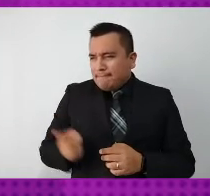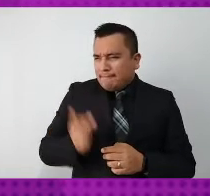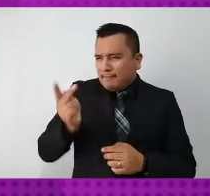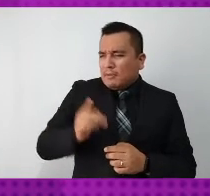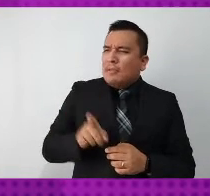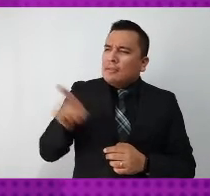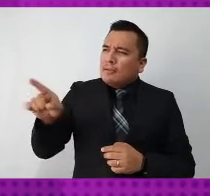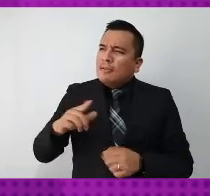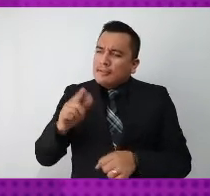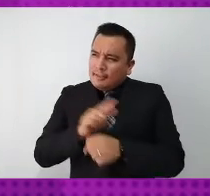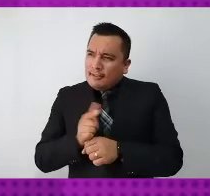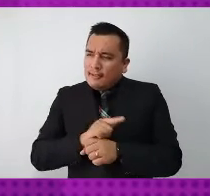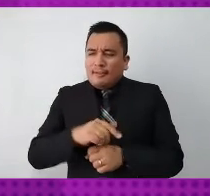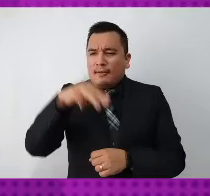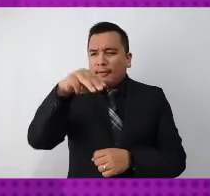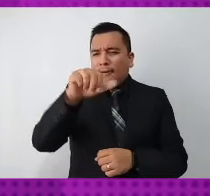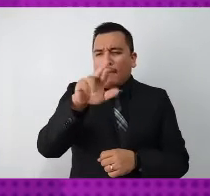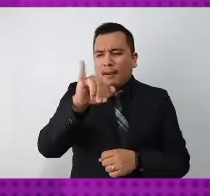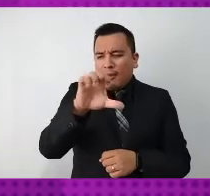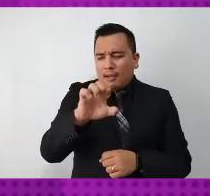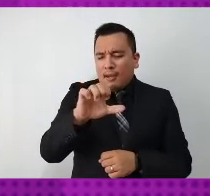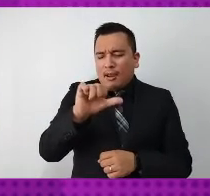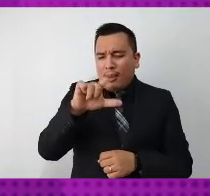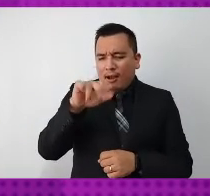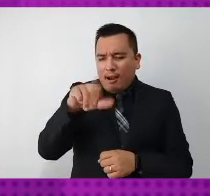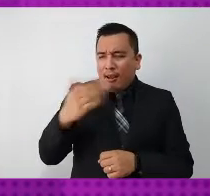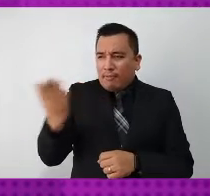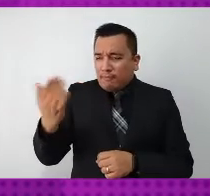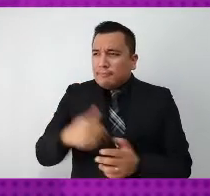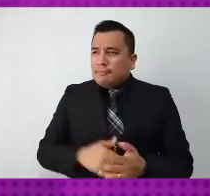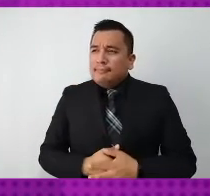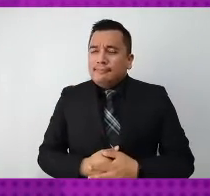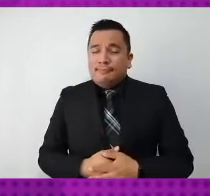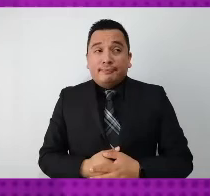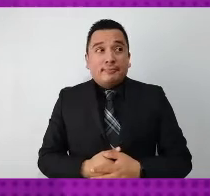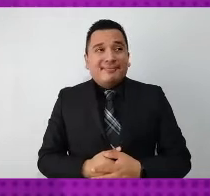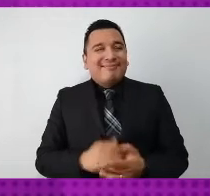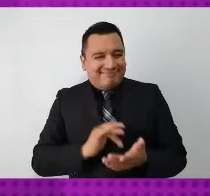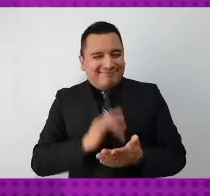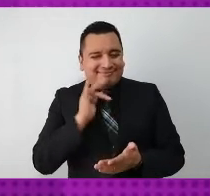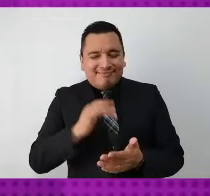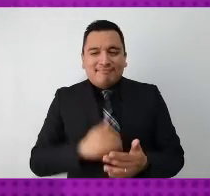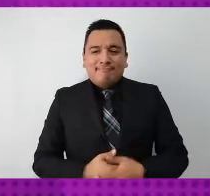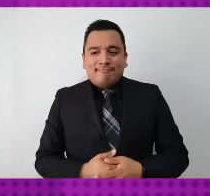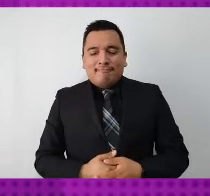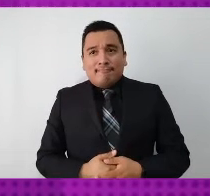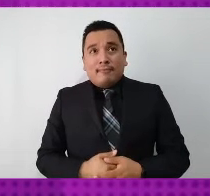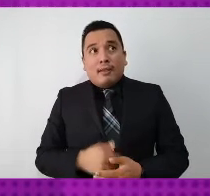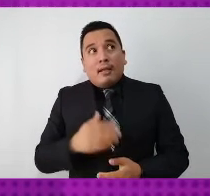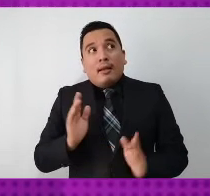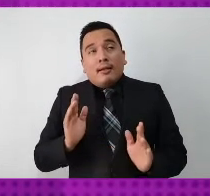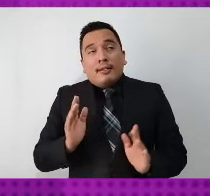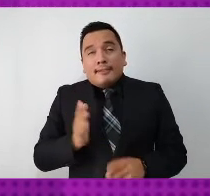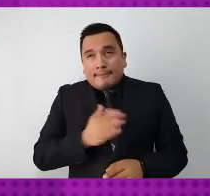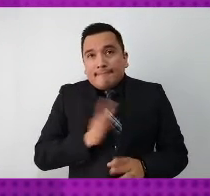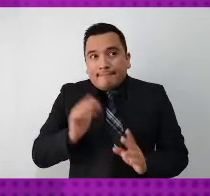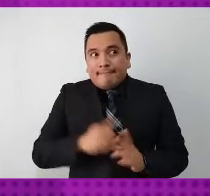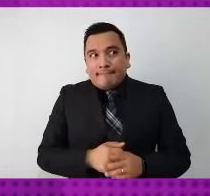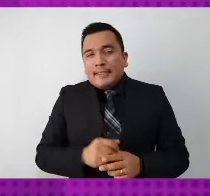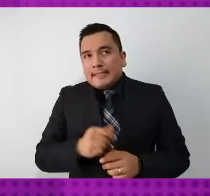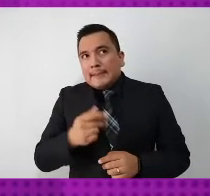licenciada maría elena calderón adelante por favor gracias bueno buena pregunta cómo se